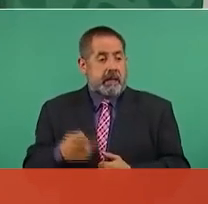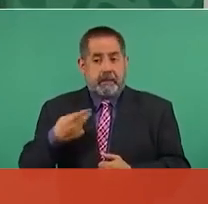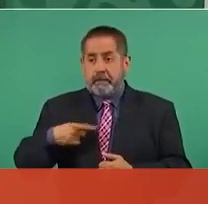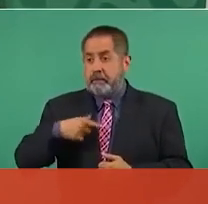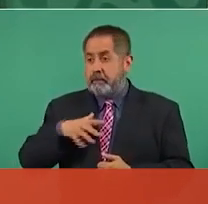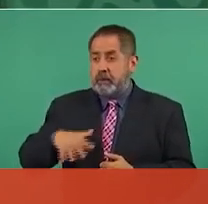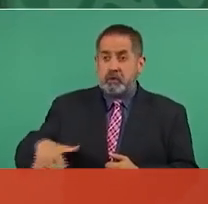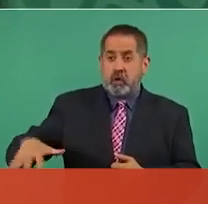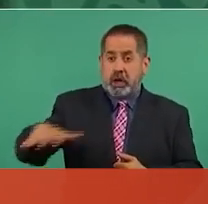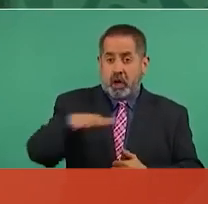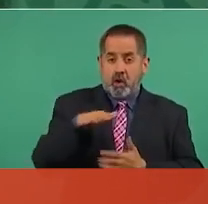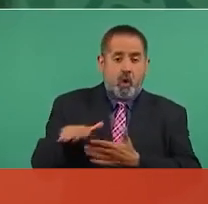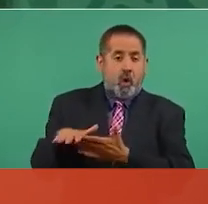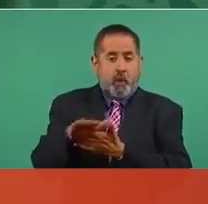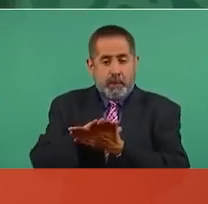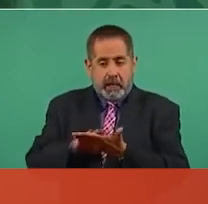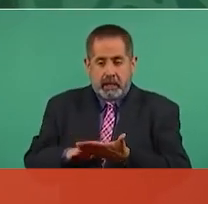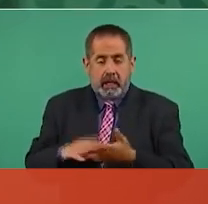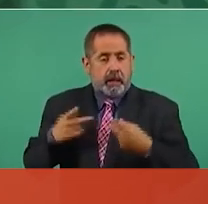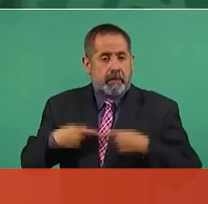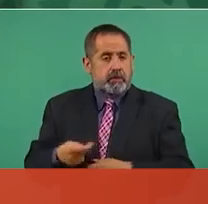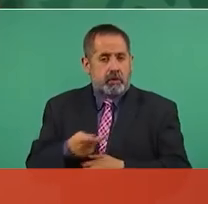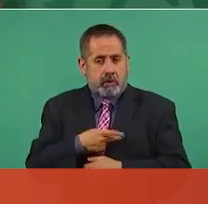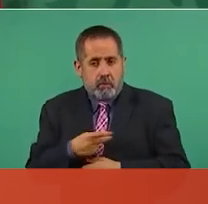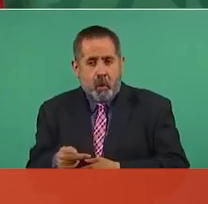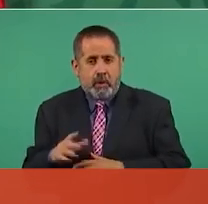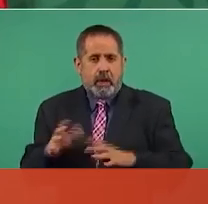humilde, la gente pobre,